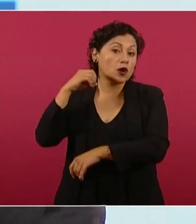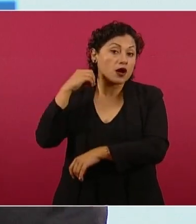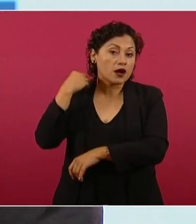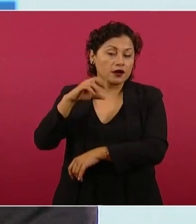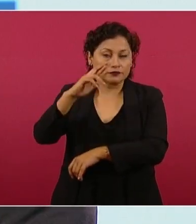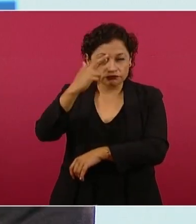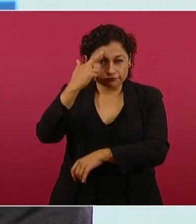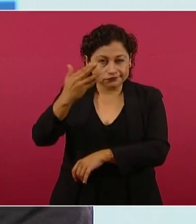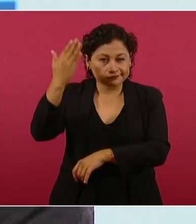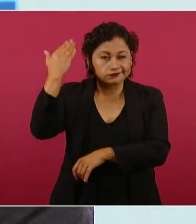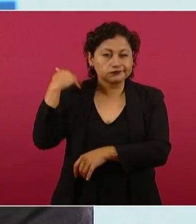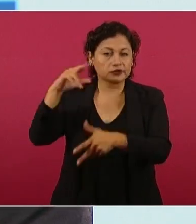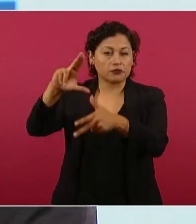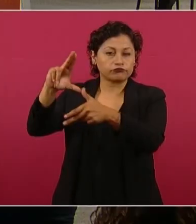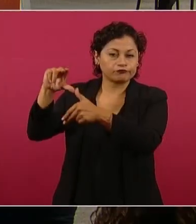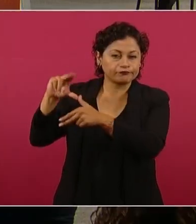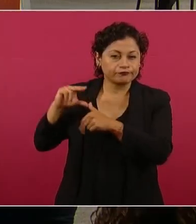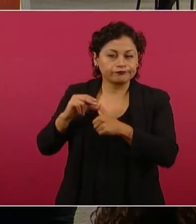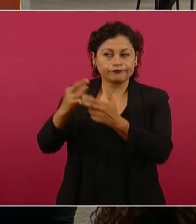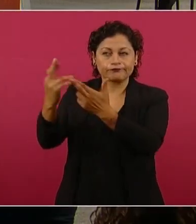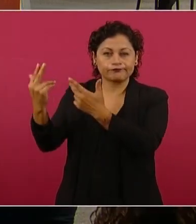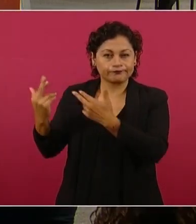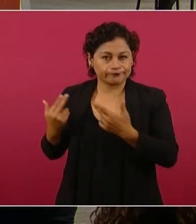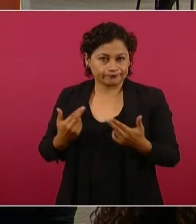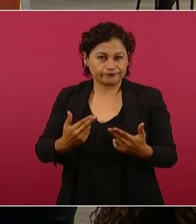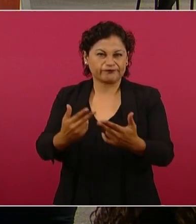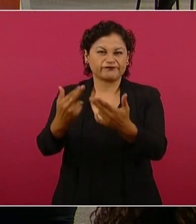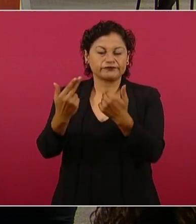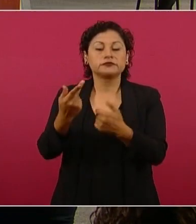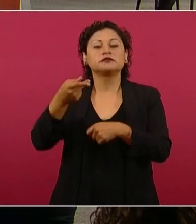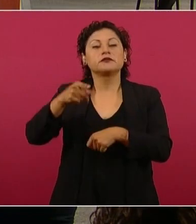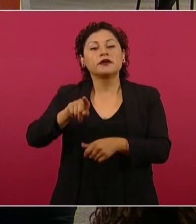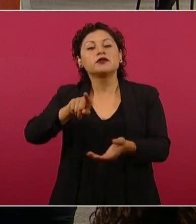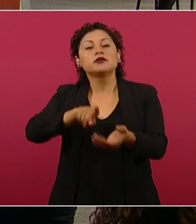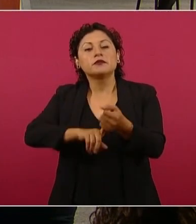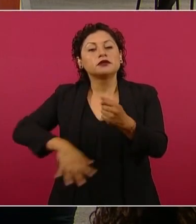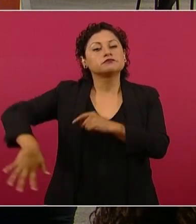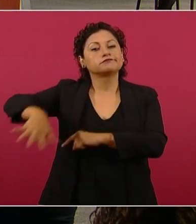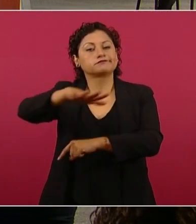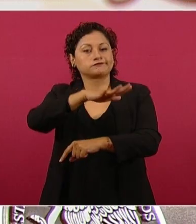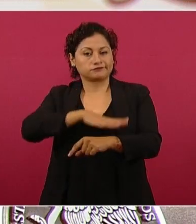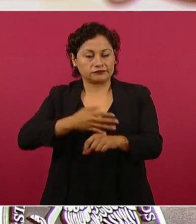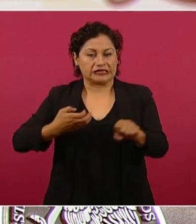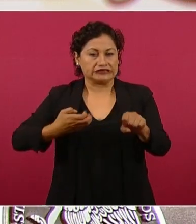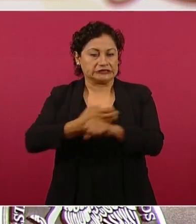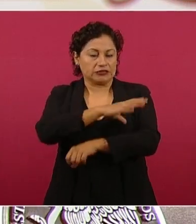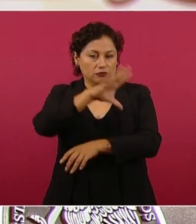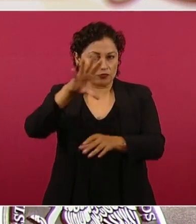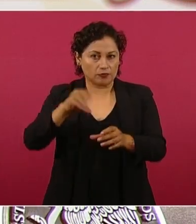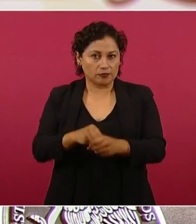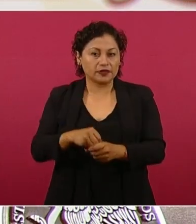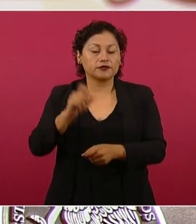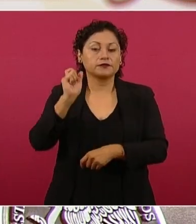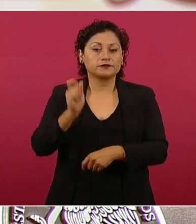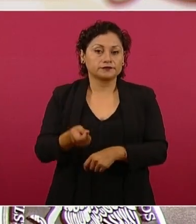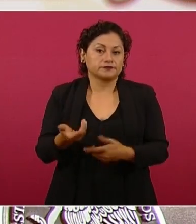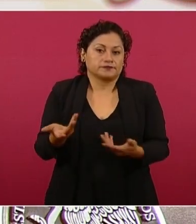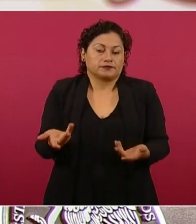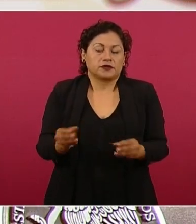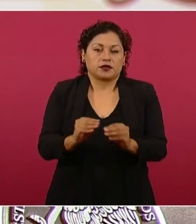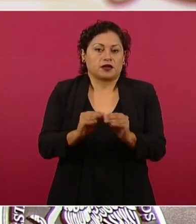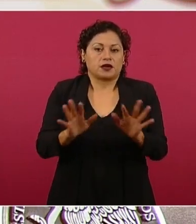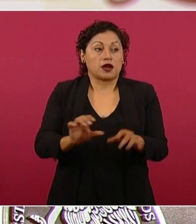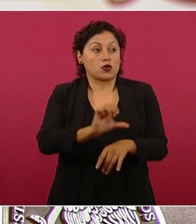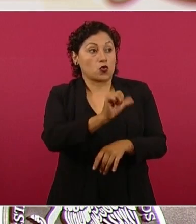afectados por el huracán Ágata, sino en todo el estado de Oaxaca. Como en los otros estados, el primer paso que se da